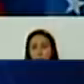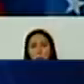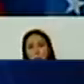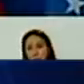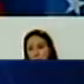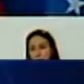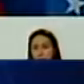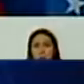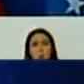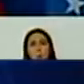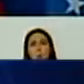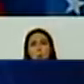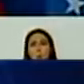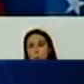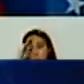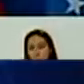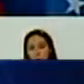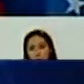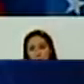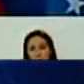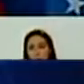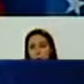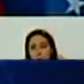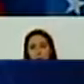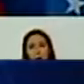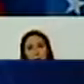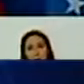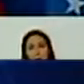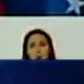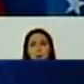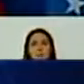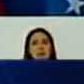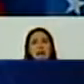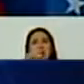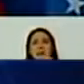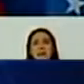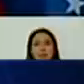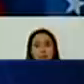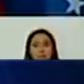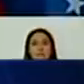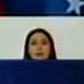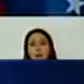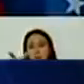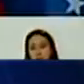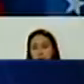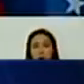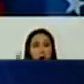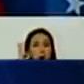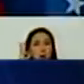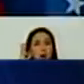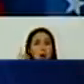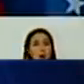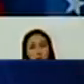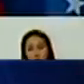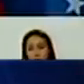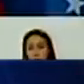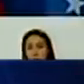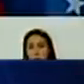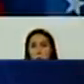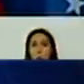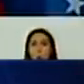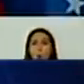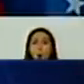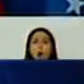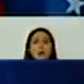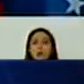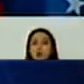fiscales, nuestros funcionarios en defensa, repito, de la mujer, de los niños, niñas y adolescentes,